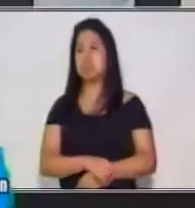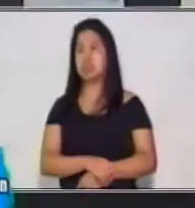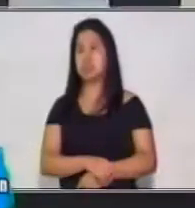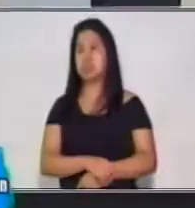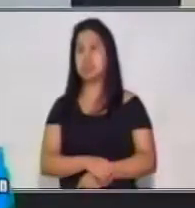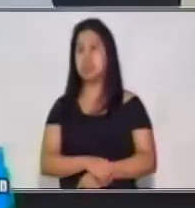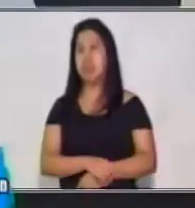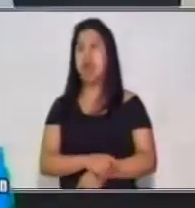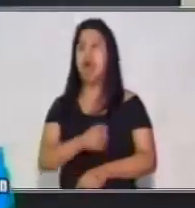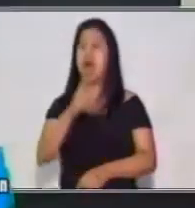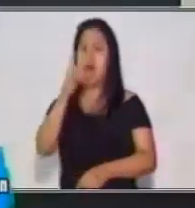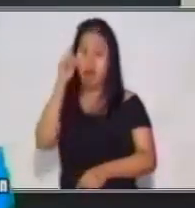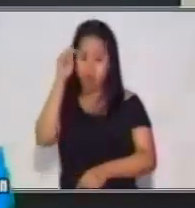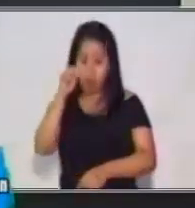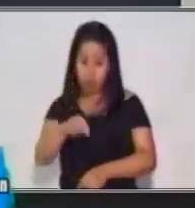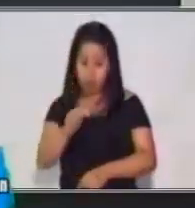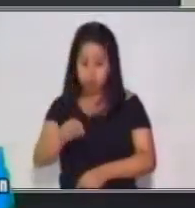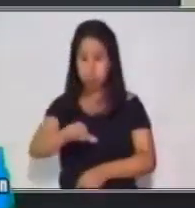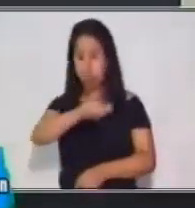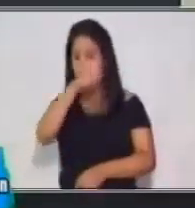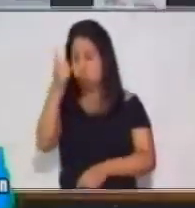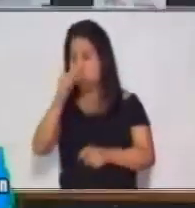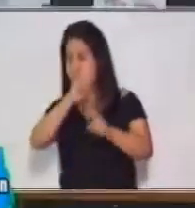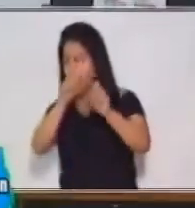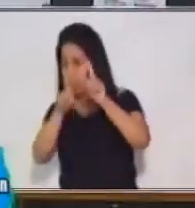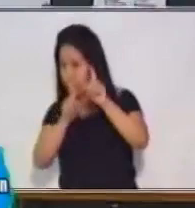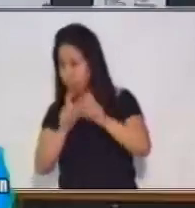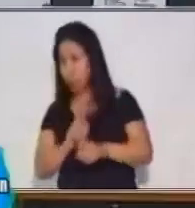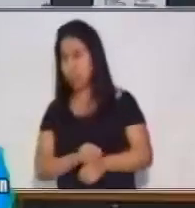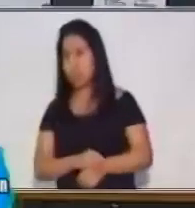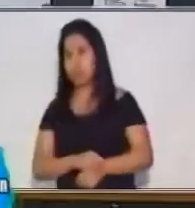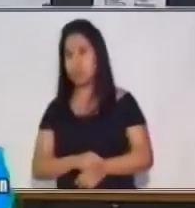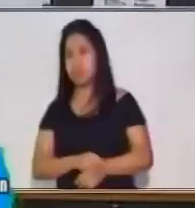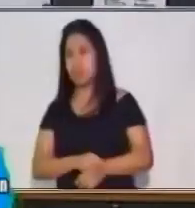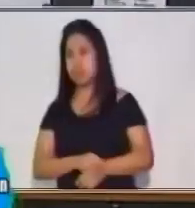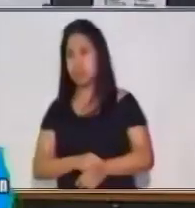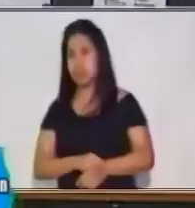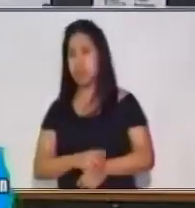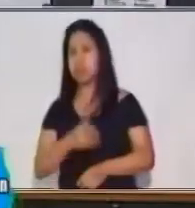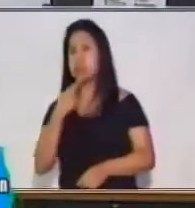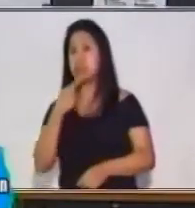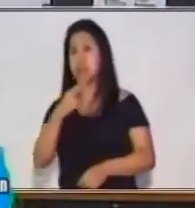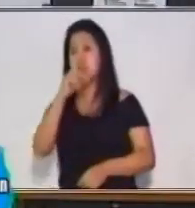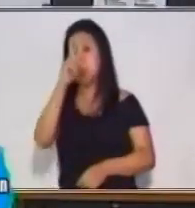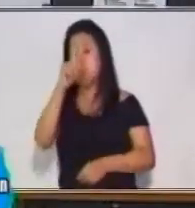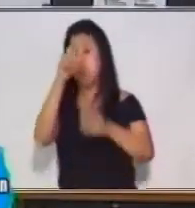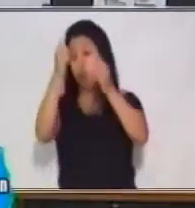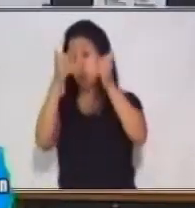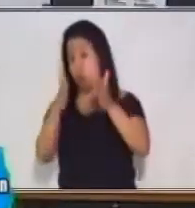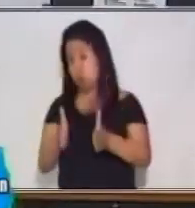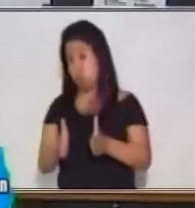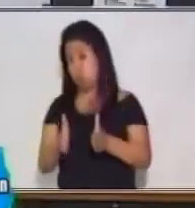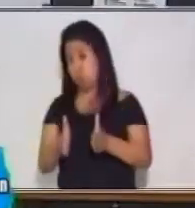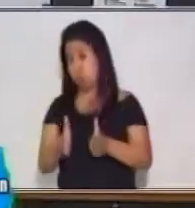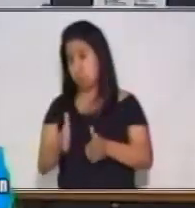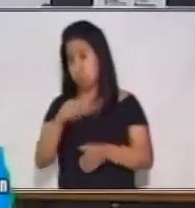decir? Que solo existe un alumno que prefiere fútbol.